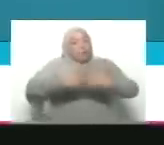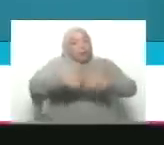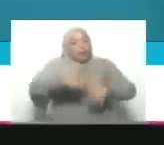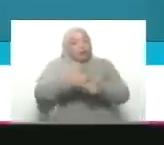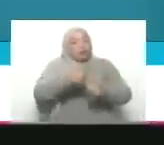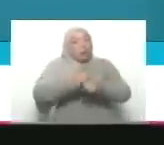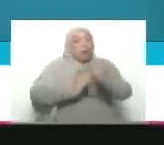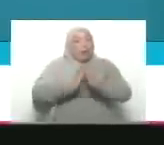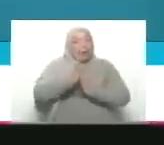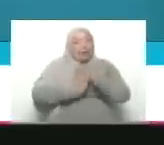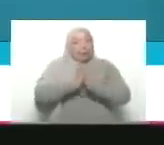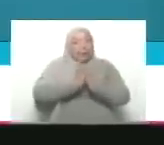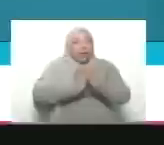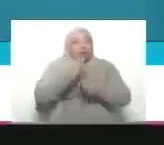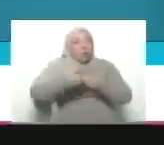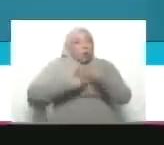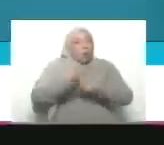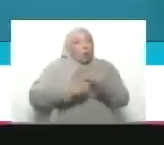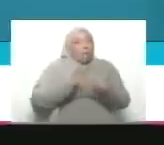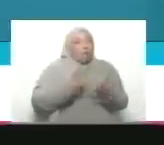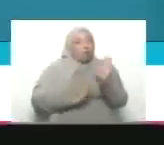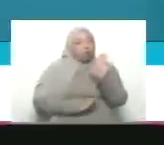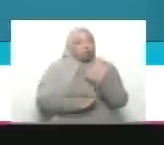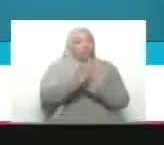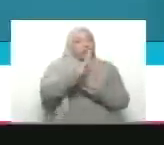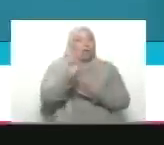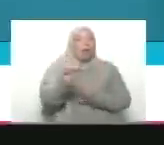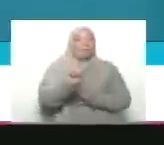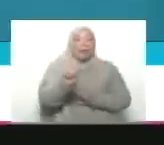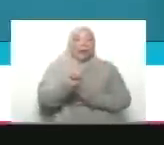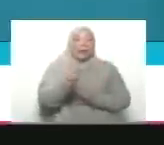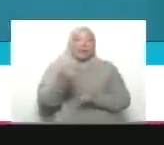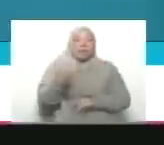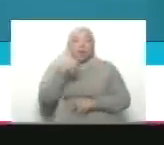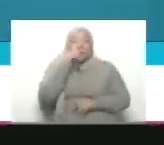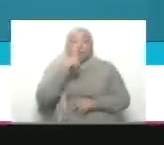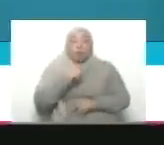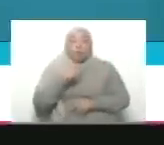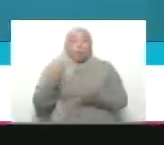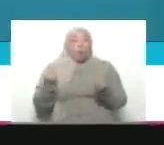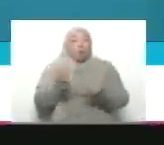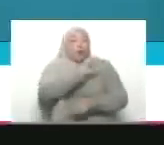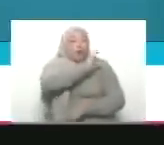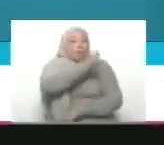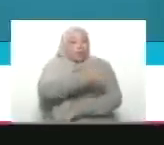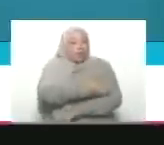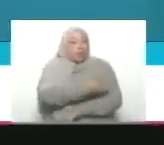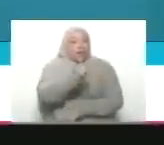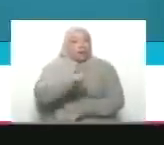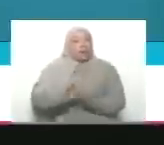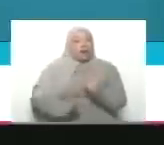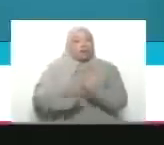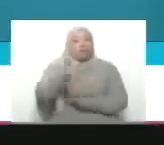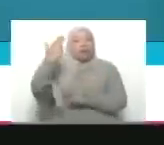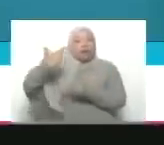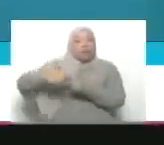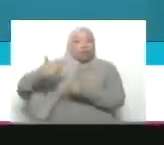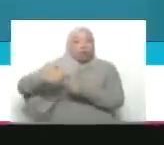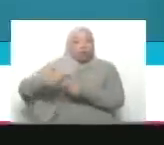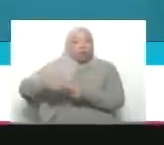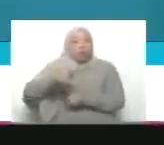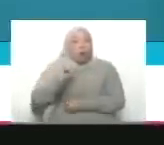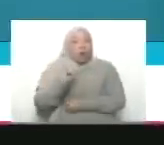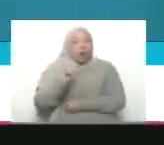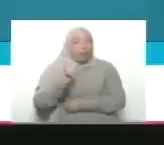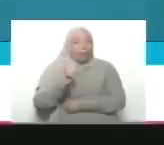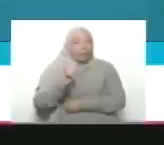marco de dos países que somos países con gran poder energético Qatar y Venezuela Así que